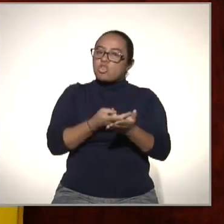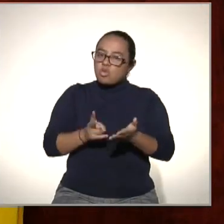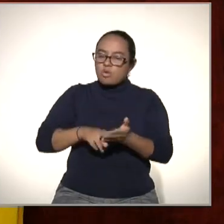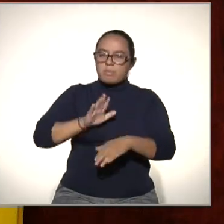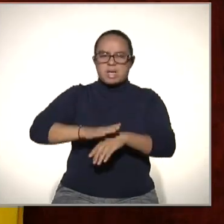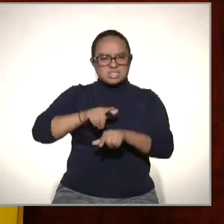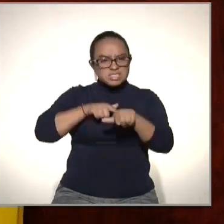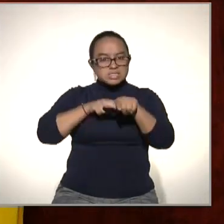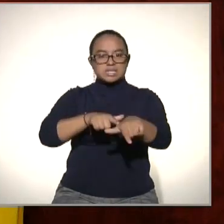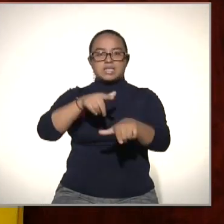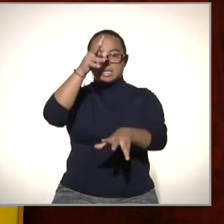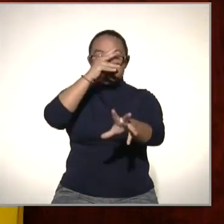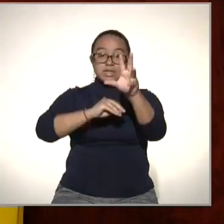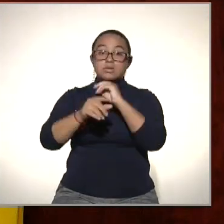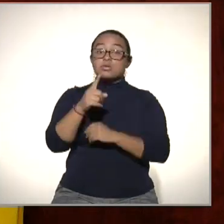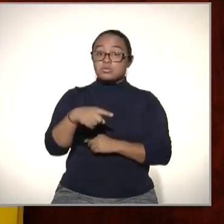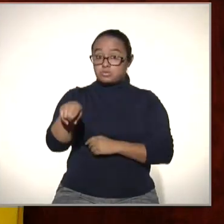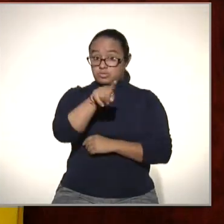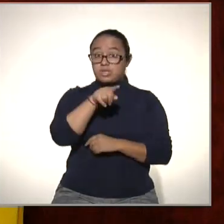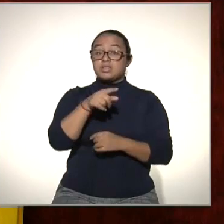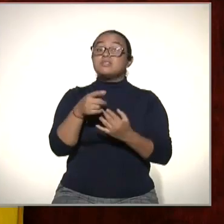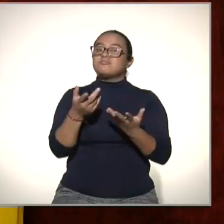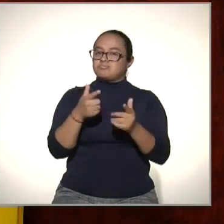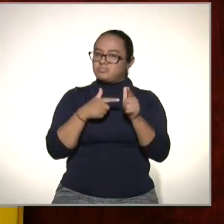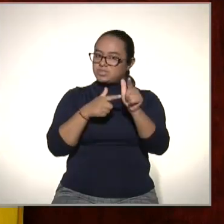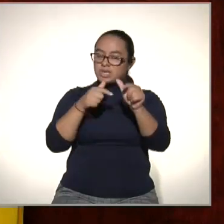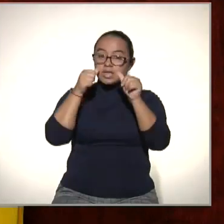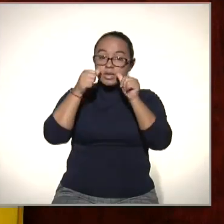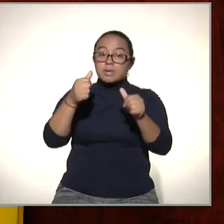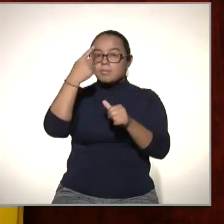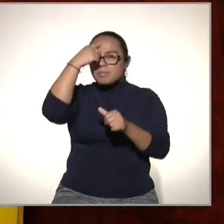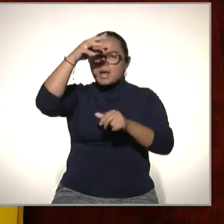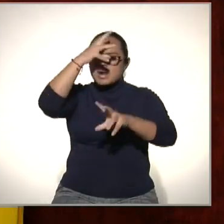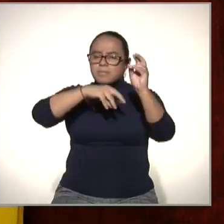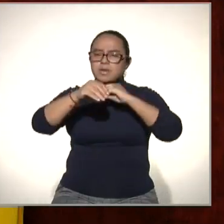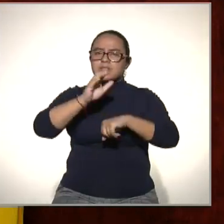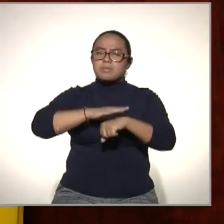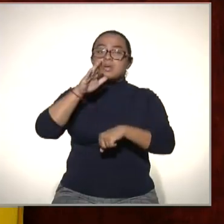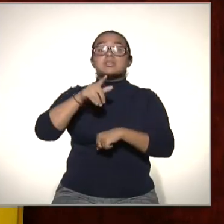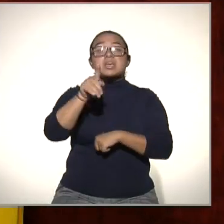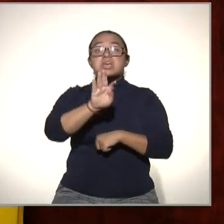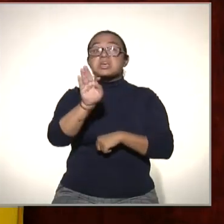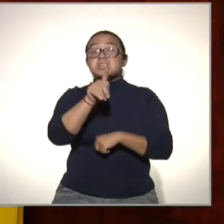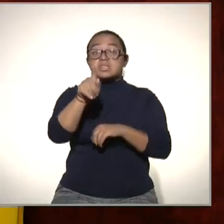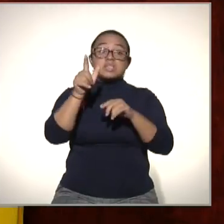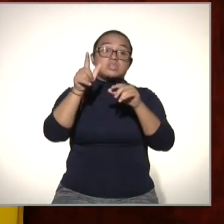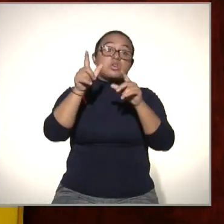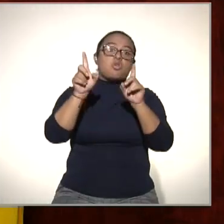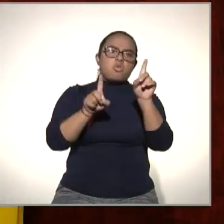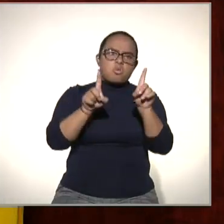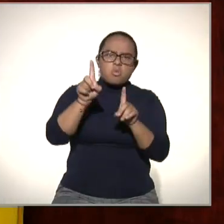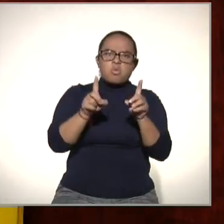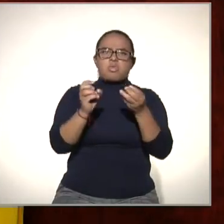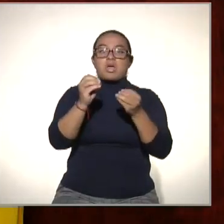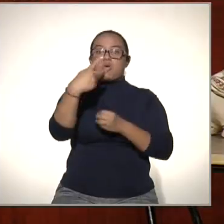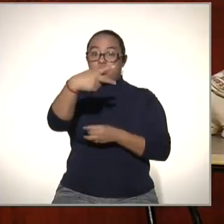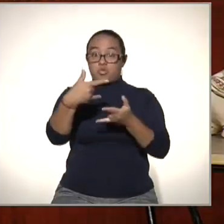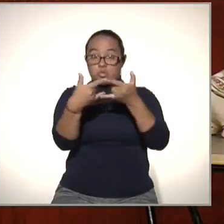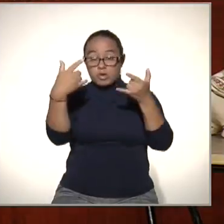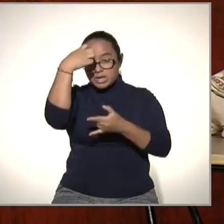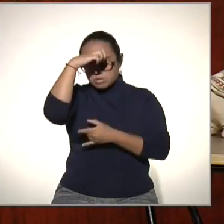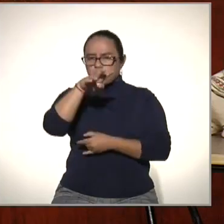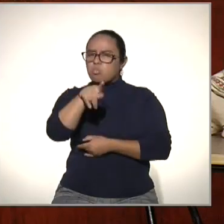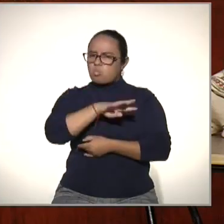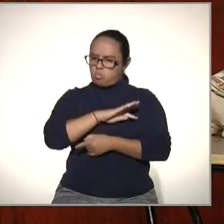Así que ustedes también pongan mucha atención porque vamos a aprender muchísimo, y si tienen dudas, comentarios o experiencias, no duden en escribirlas. Muchas